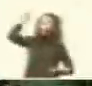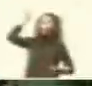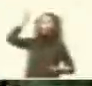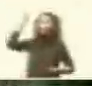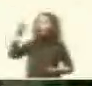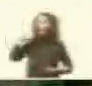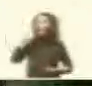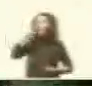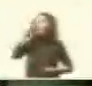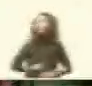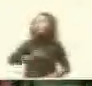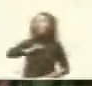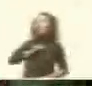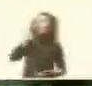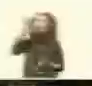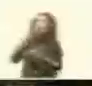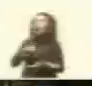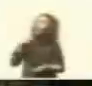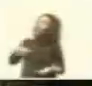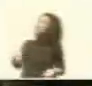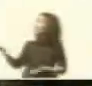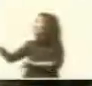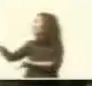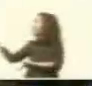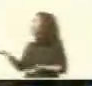Al ciudadano le ha tocado.